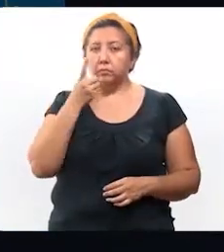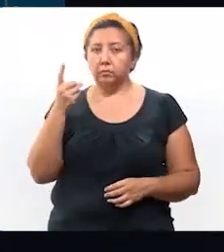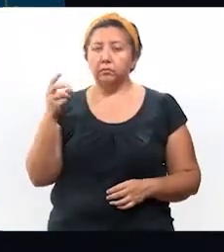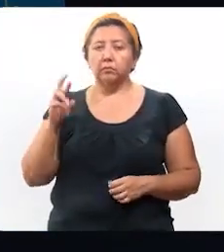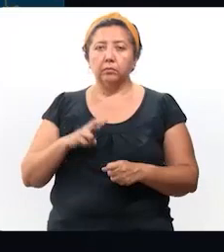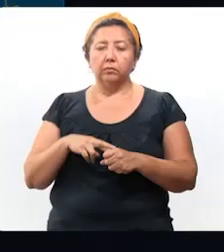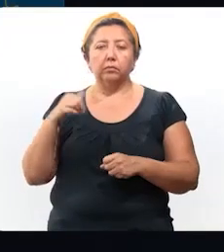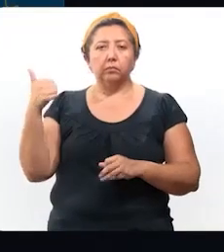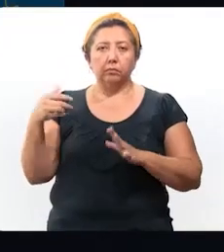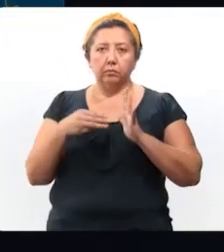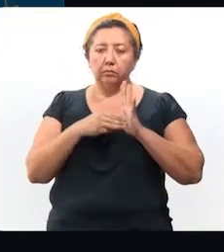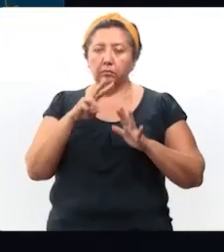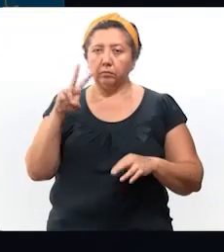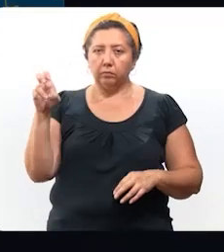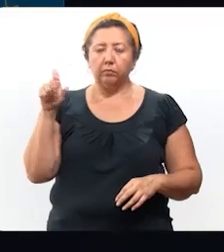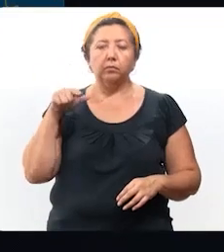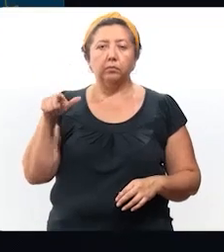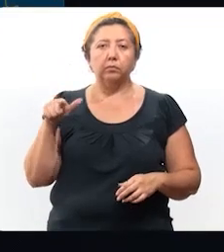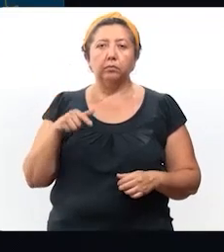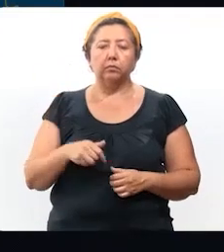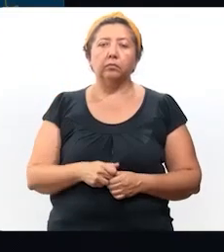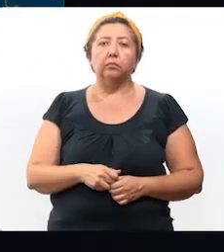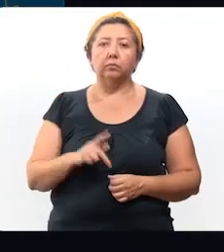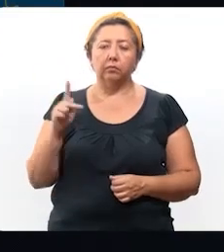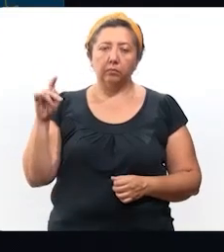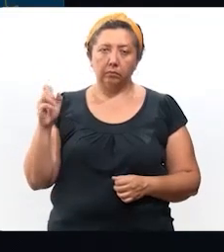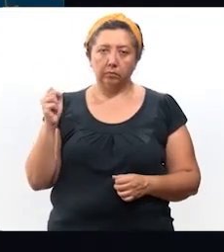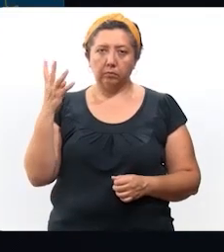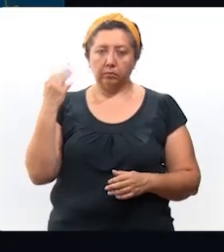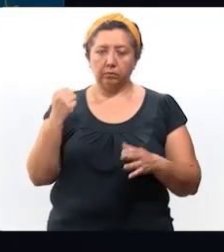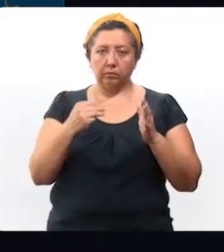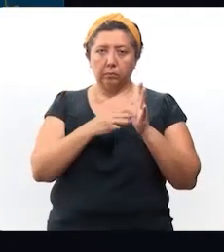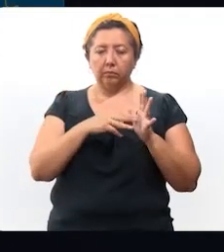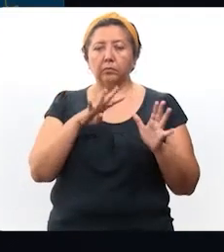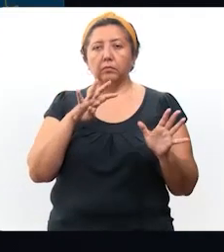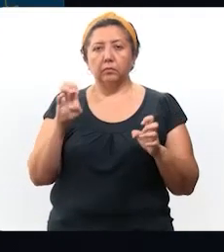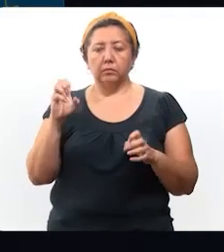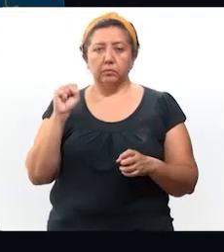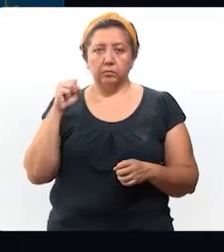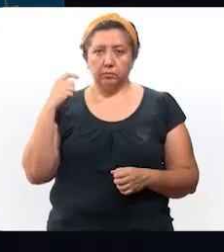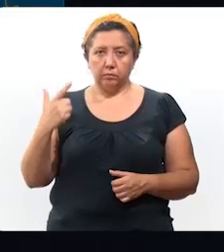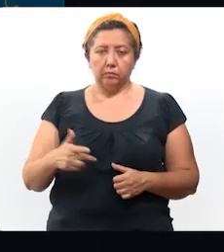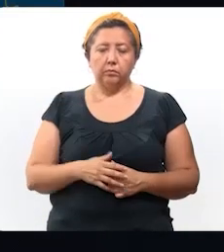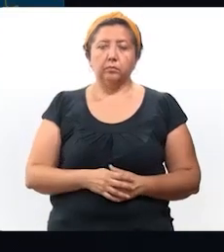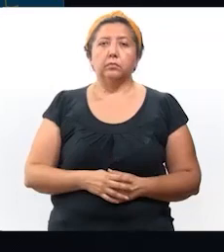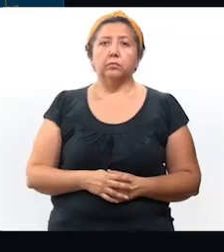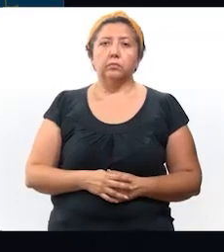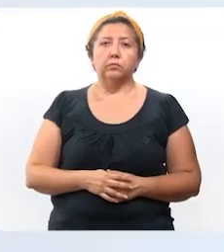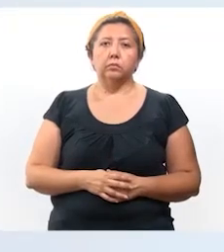la zona sur 6.217 y en la zona poniente 9.967.